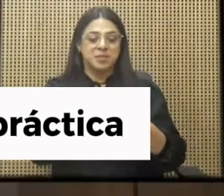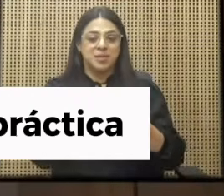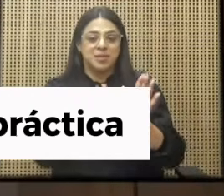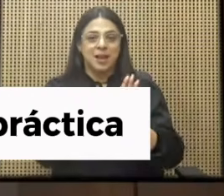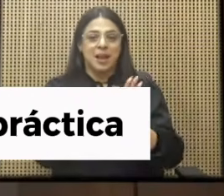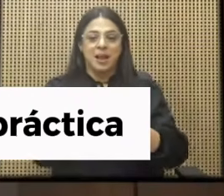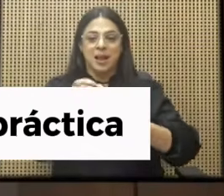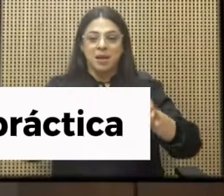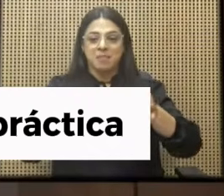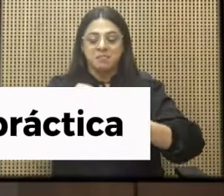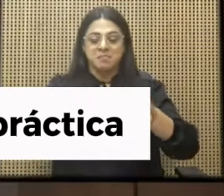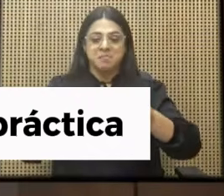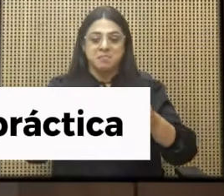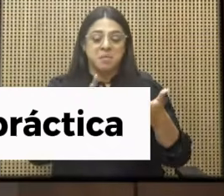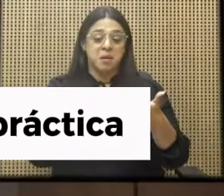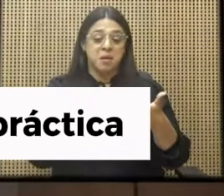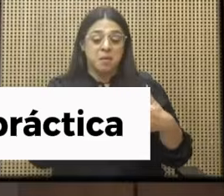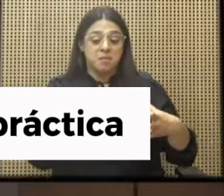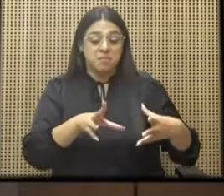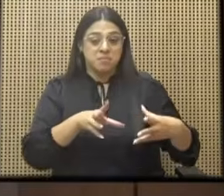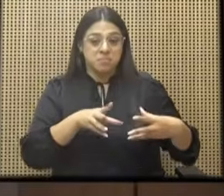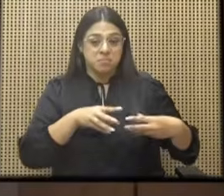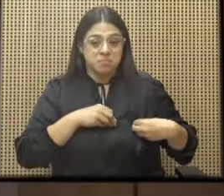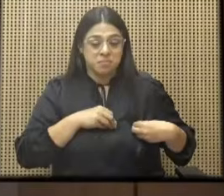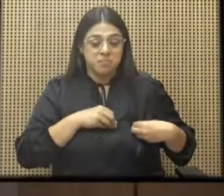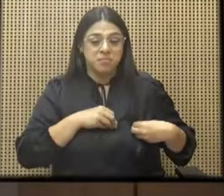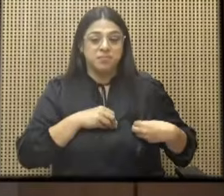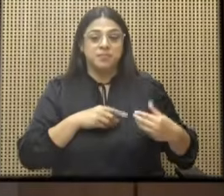se opuso de ninguna manera a esta práctica.